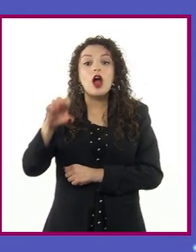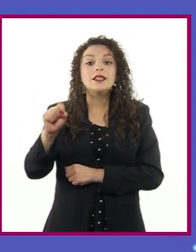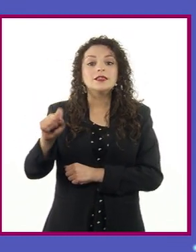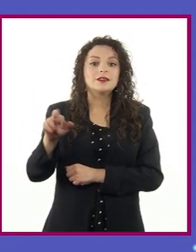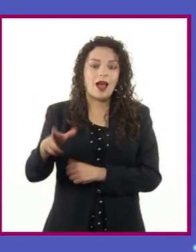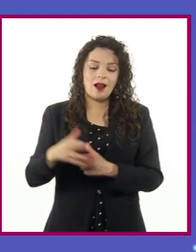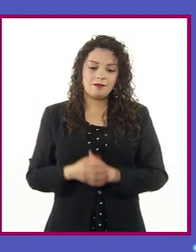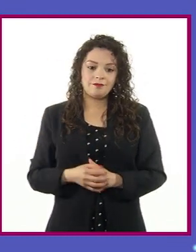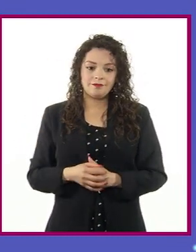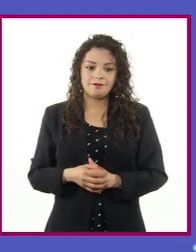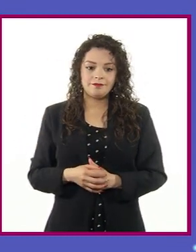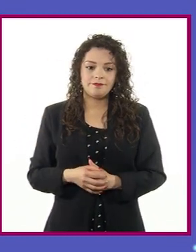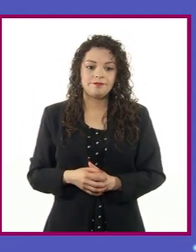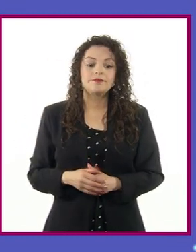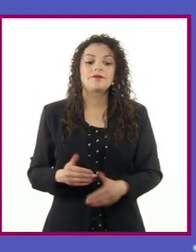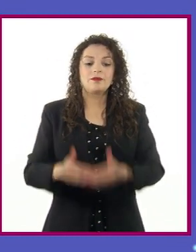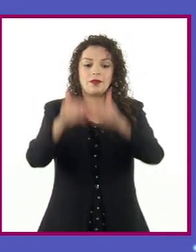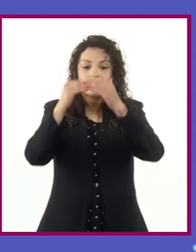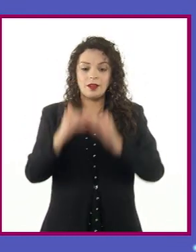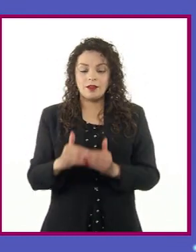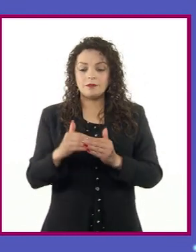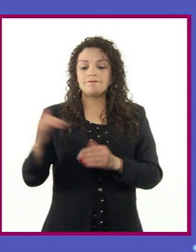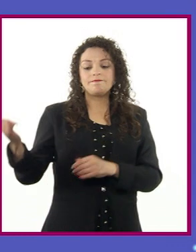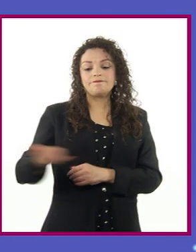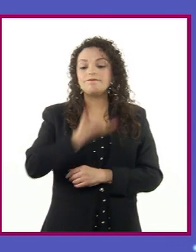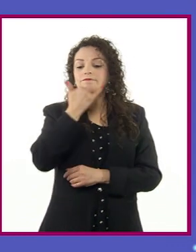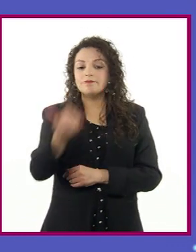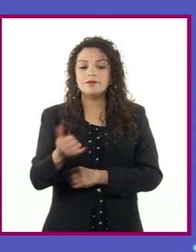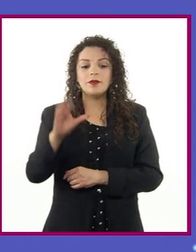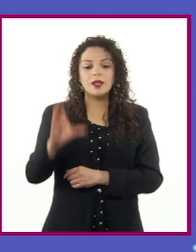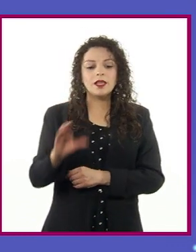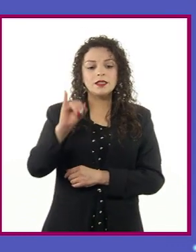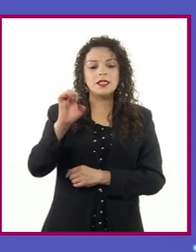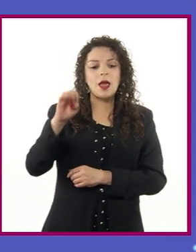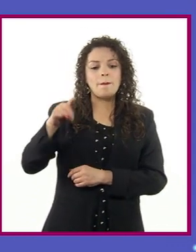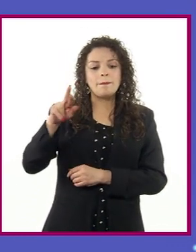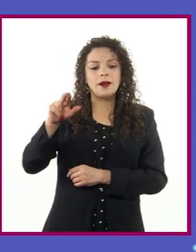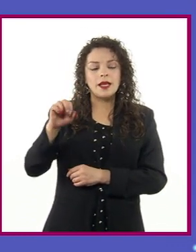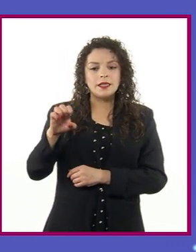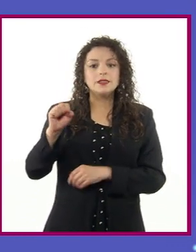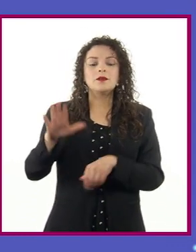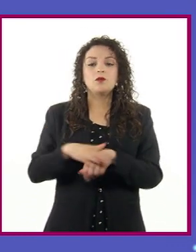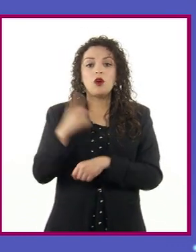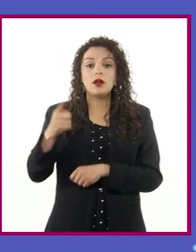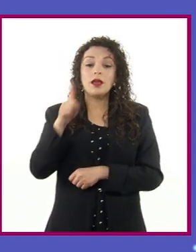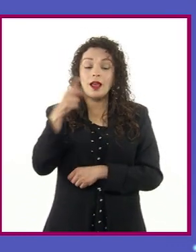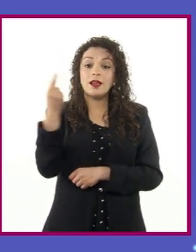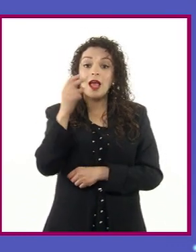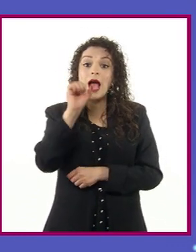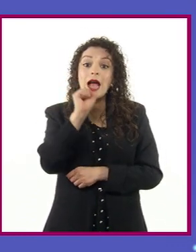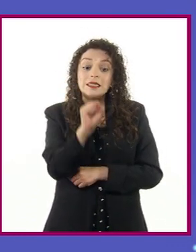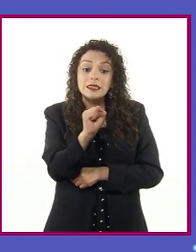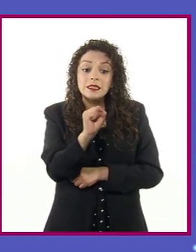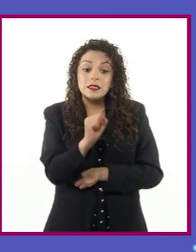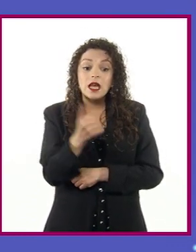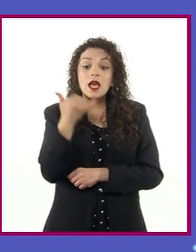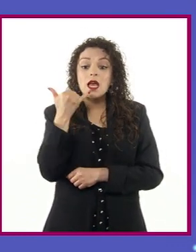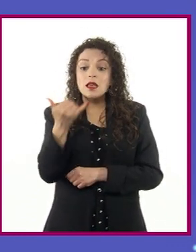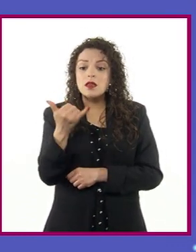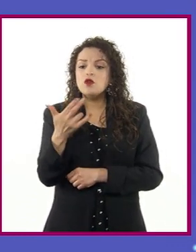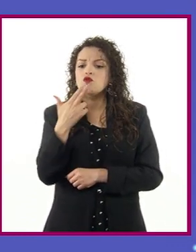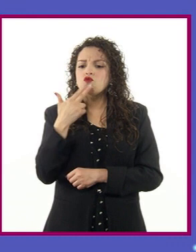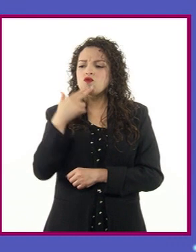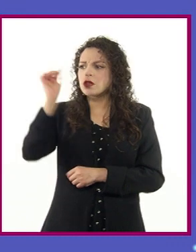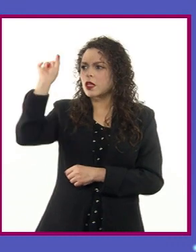está escrita de manera incorrecta, ya que se escribe con S. Y también vemos que se usó tilde en el